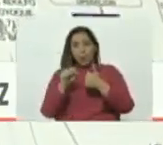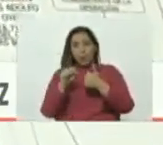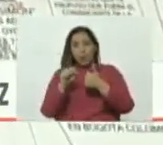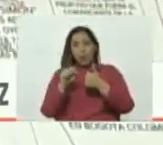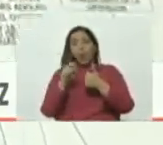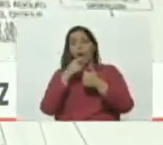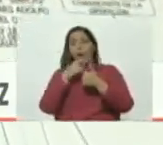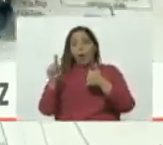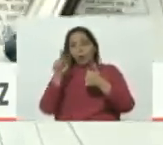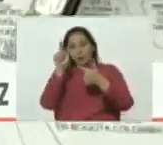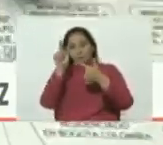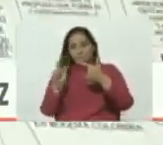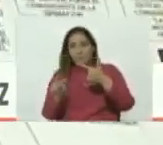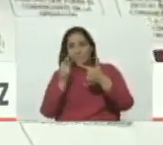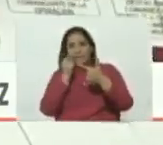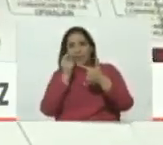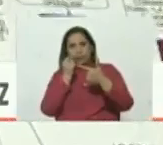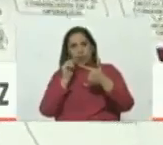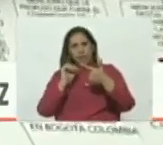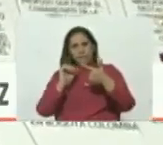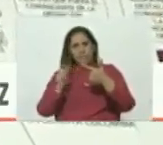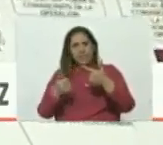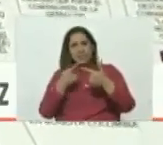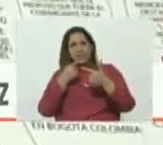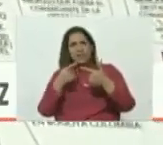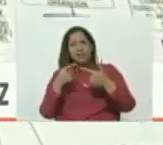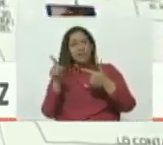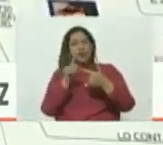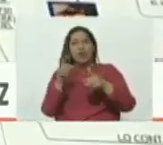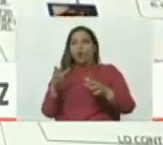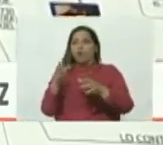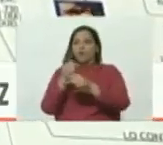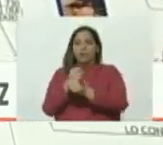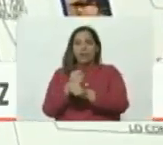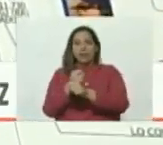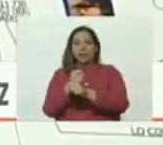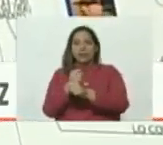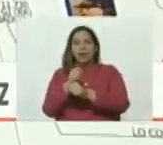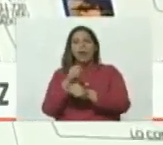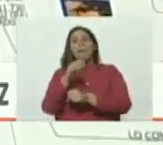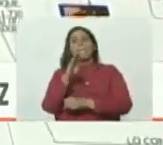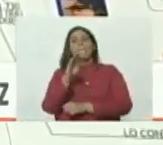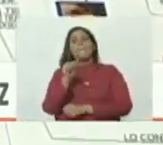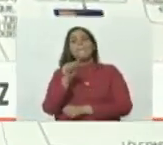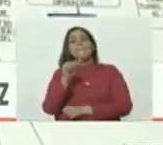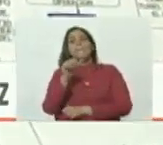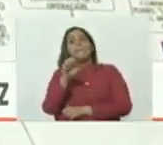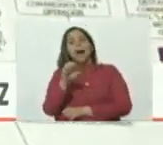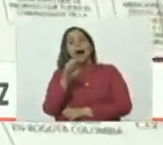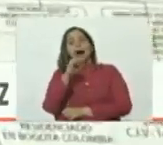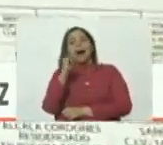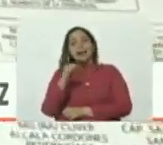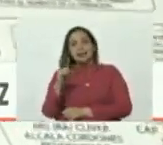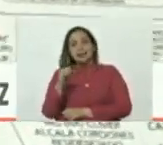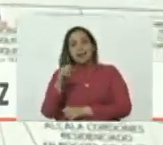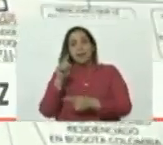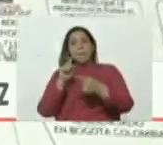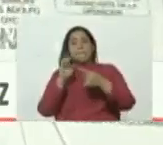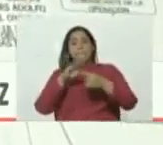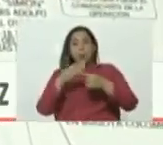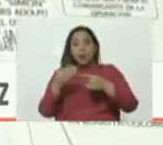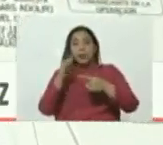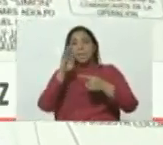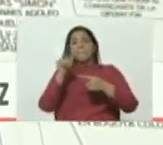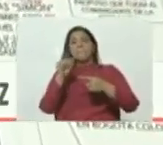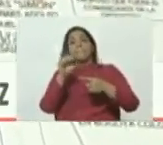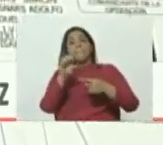otra persona, y empiezan a decir que no confían en Báez porque Báez es un